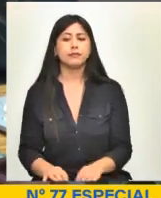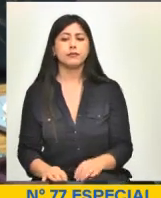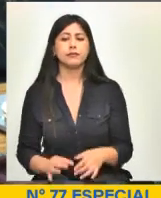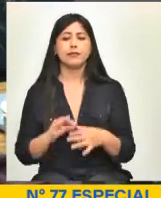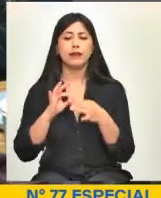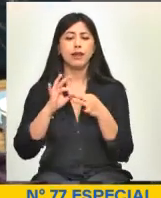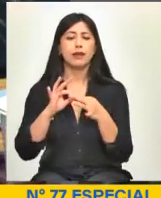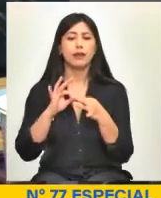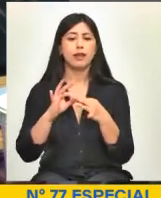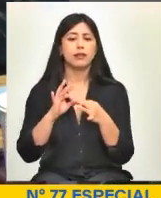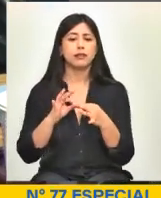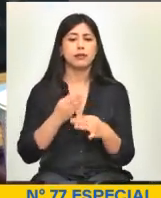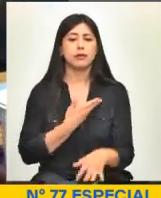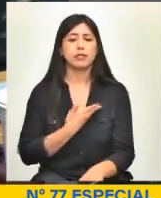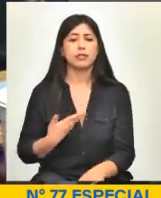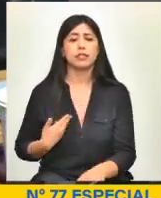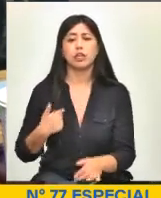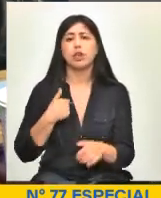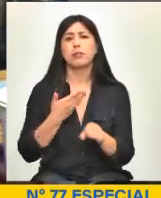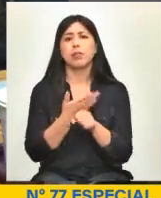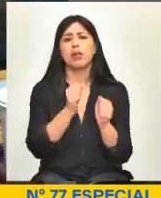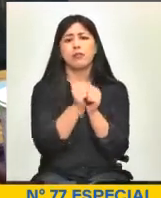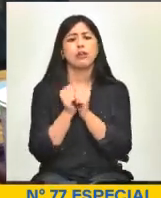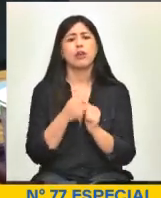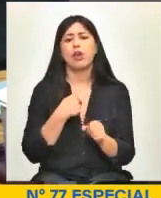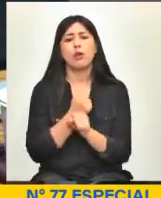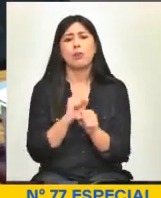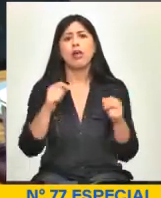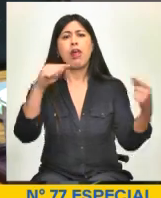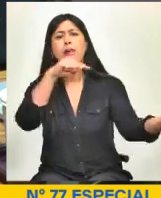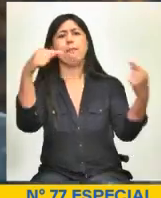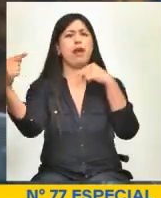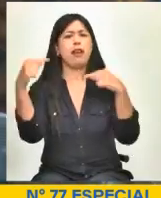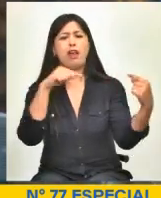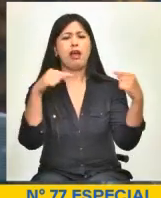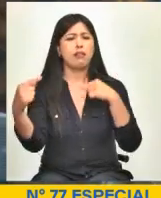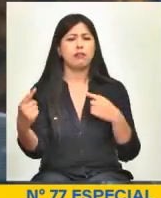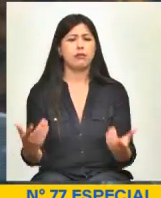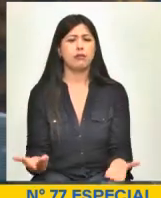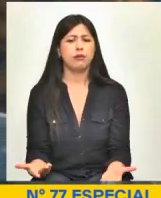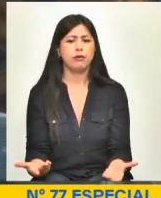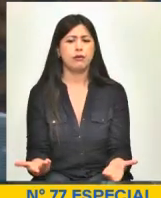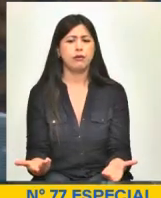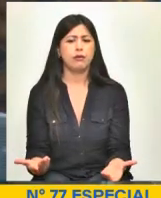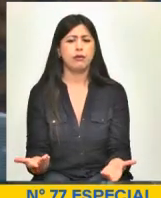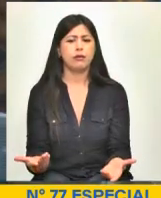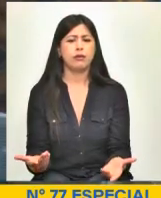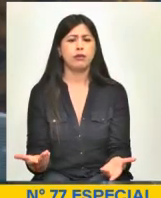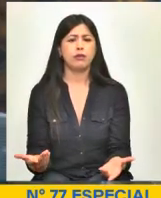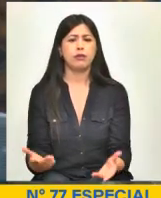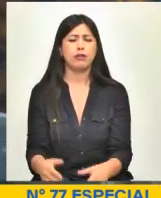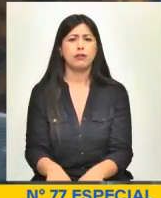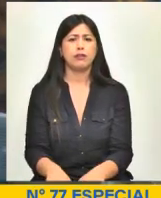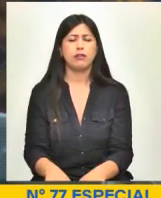Gracias, yo le pido a los colegas, presidente, no puedo hablar si están peleando entre ellos aquí en la sala.